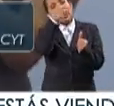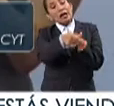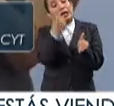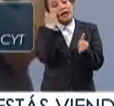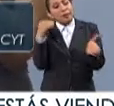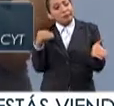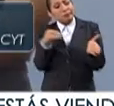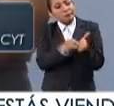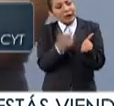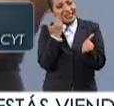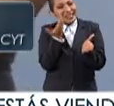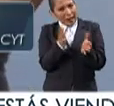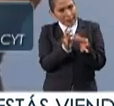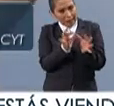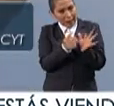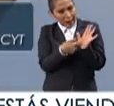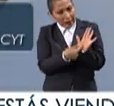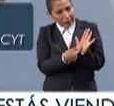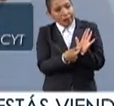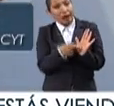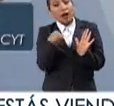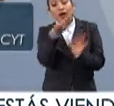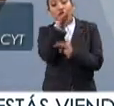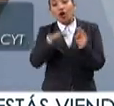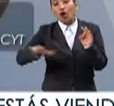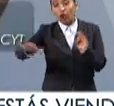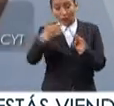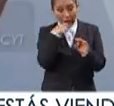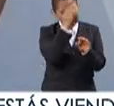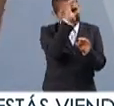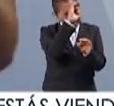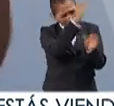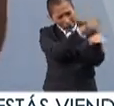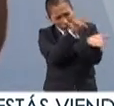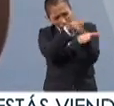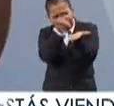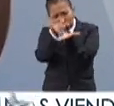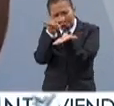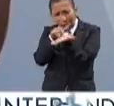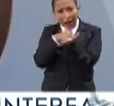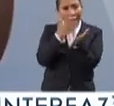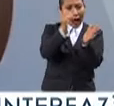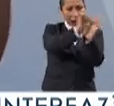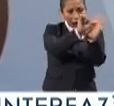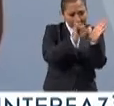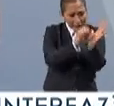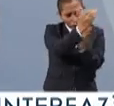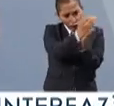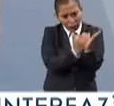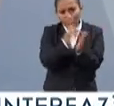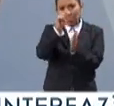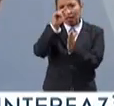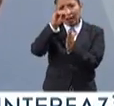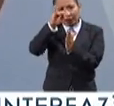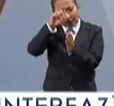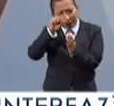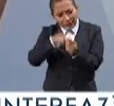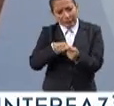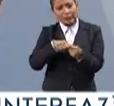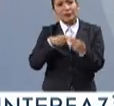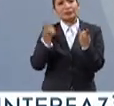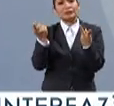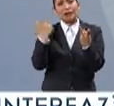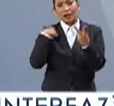plasmado lo que plantea más bien es que toda la producción científica o sea artículos tesis a